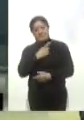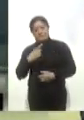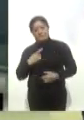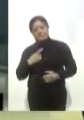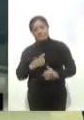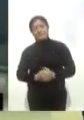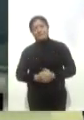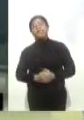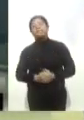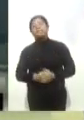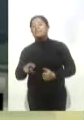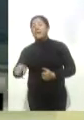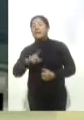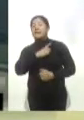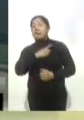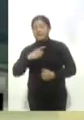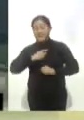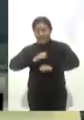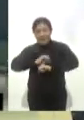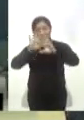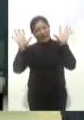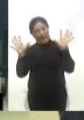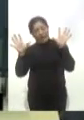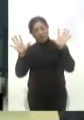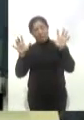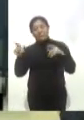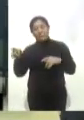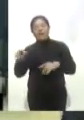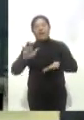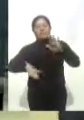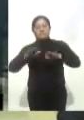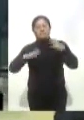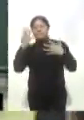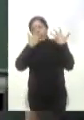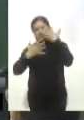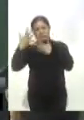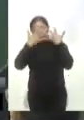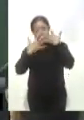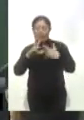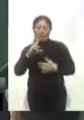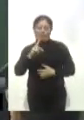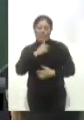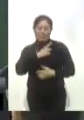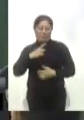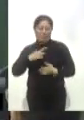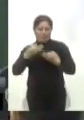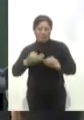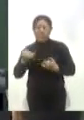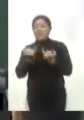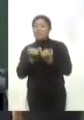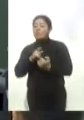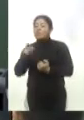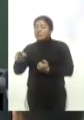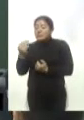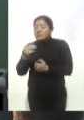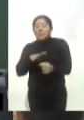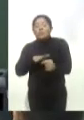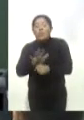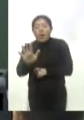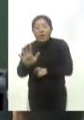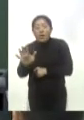Y la petición como ciudadano es que el mensaje está muy claro. No se trata